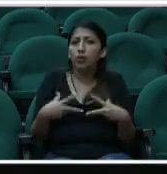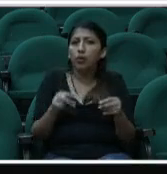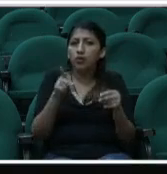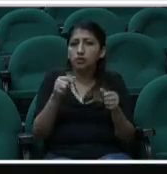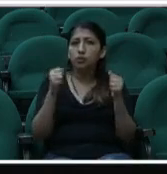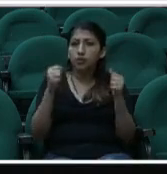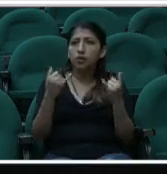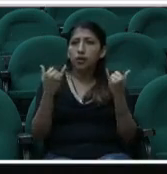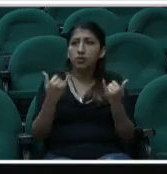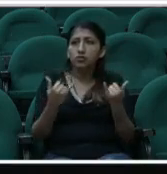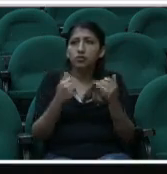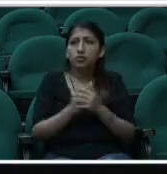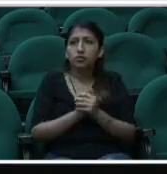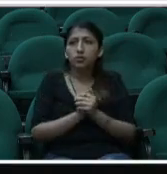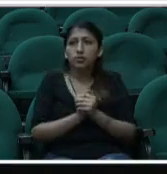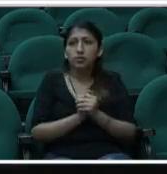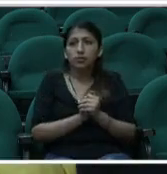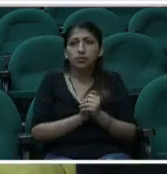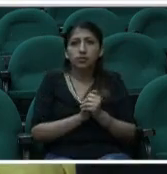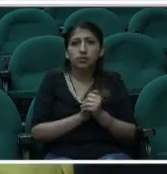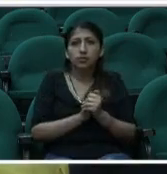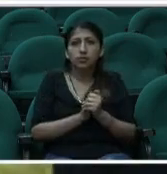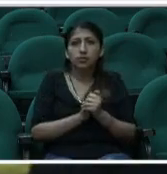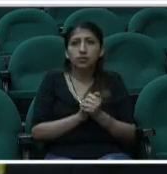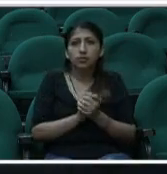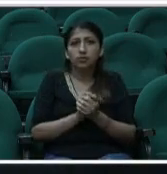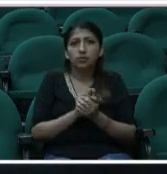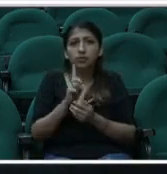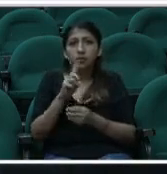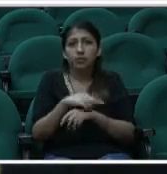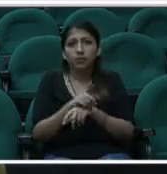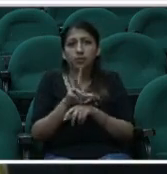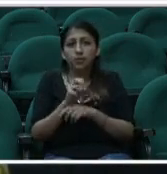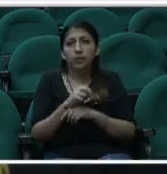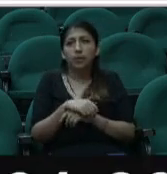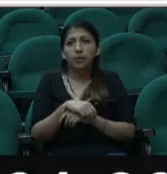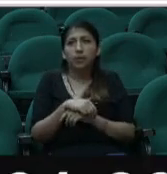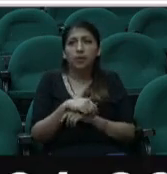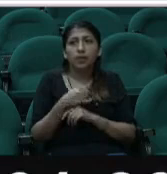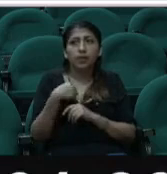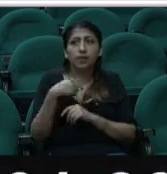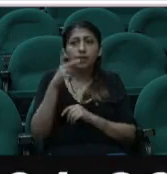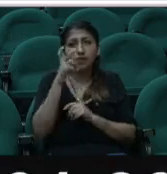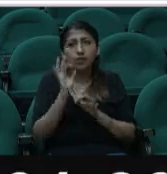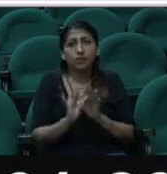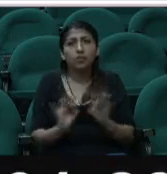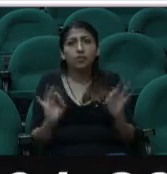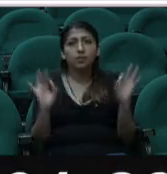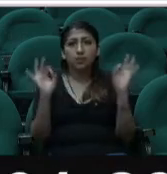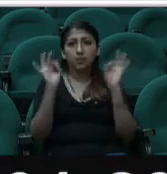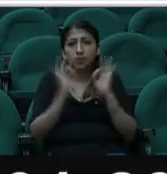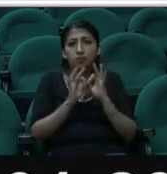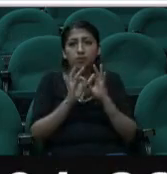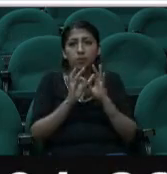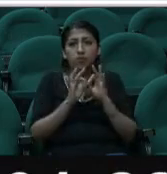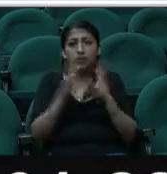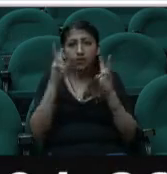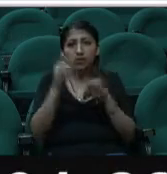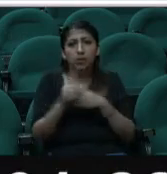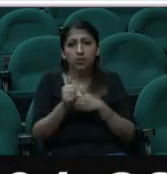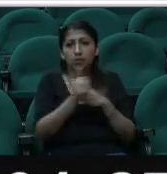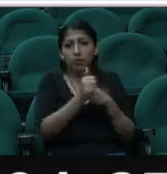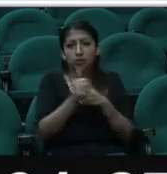campaña hasta el momento un minuto 30 segundos cantidad si mide creo que es fundamental el tema de